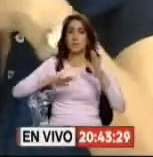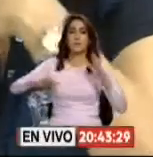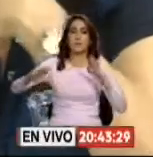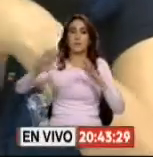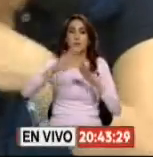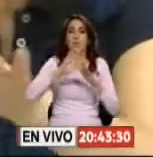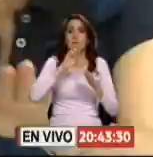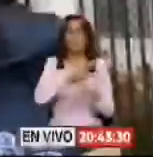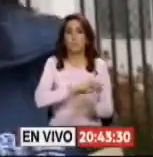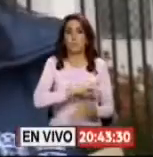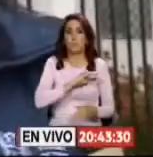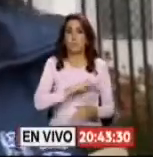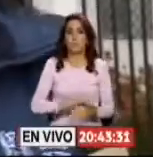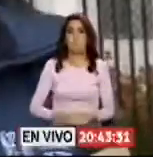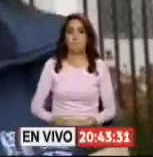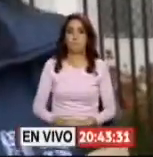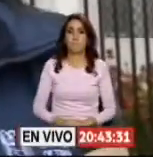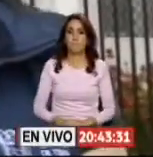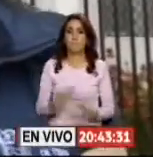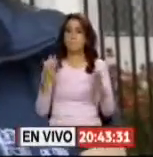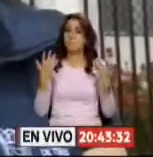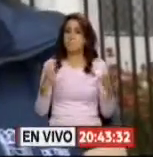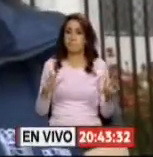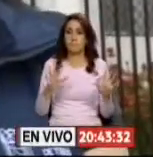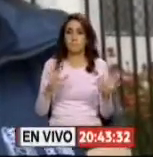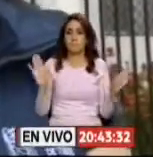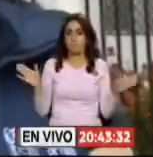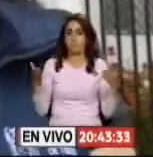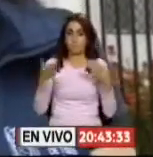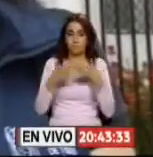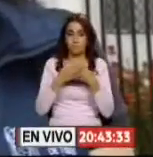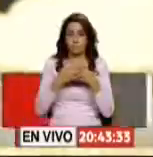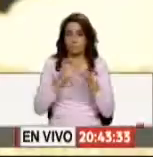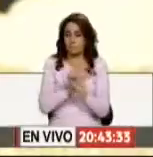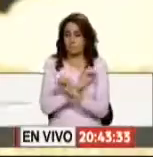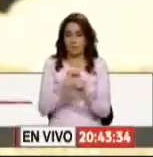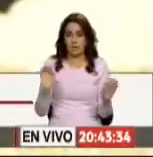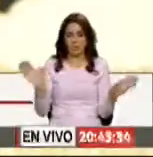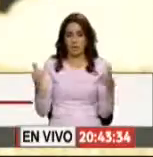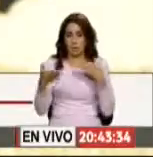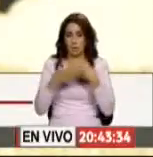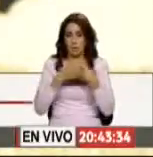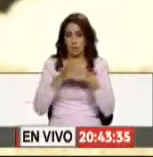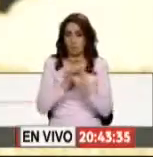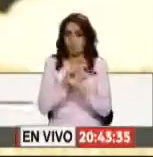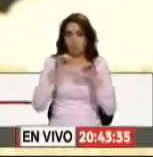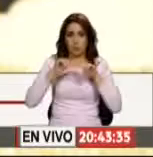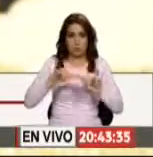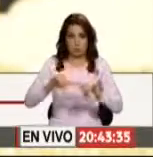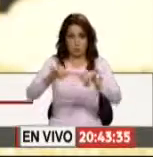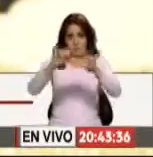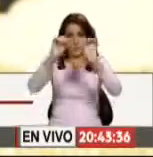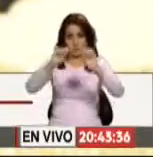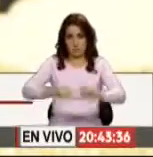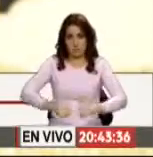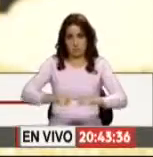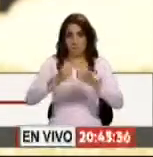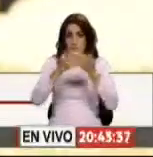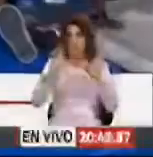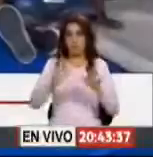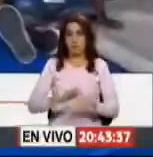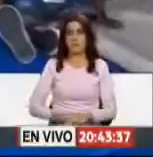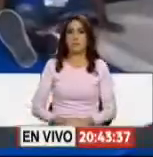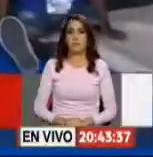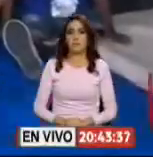y municipales. Ya no se va a cerrar la fundación, de eso tenemos que estar seguros. Dios mediante, así tiene que ser. No la vamos a